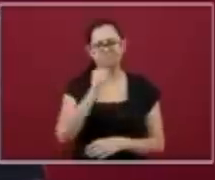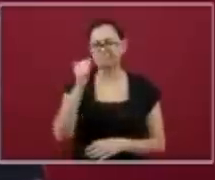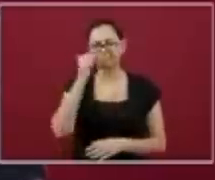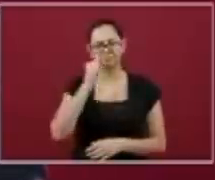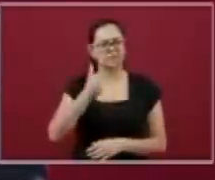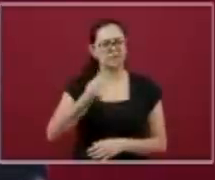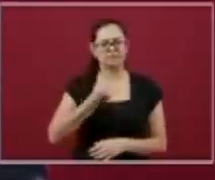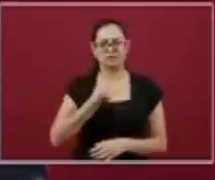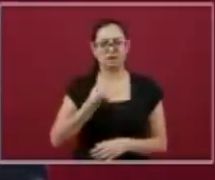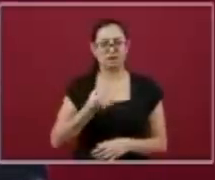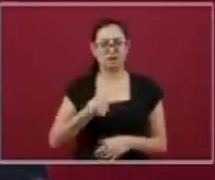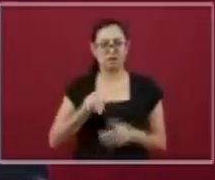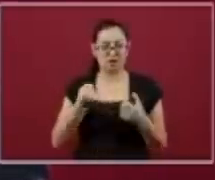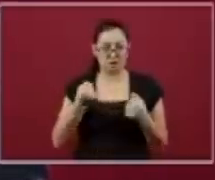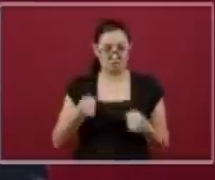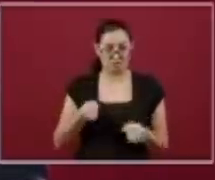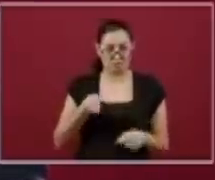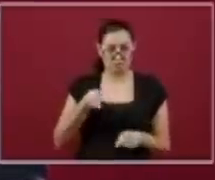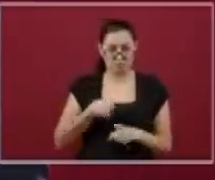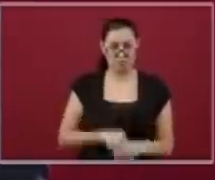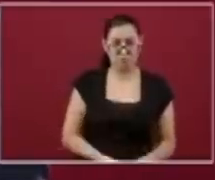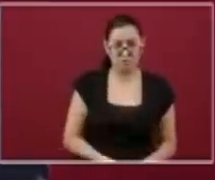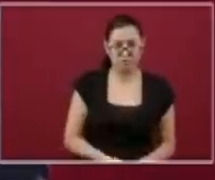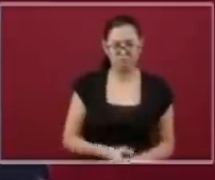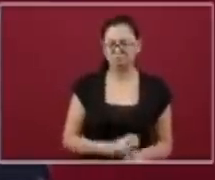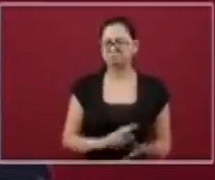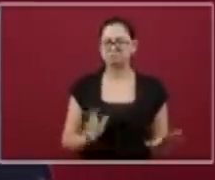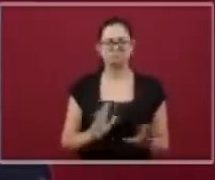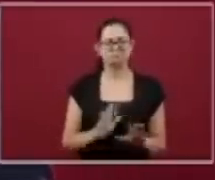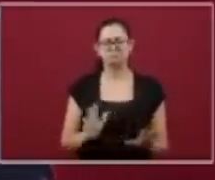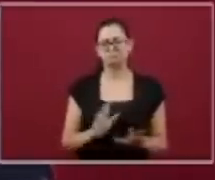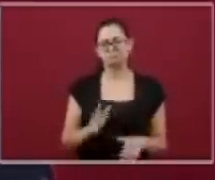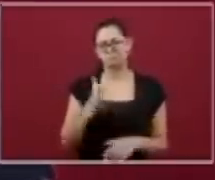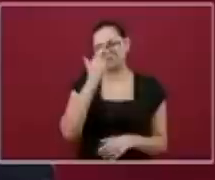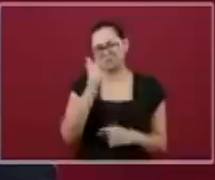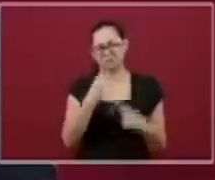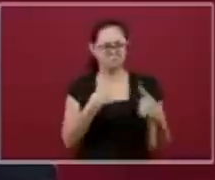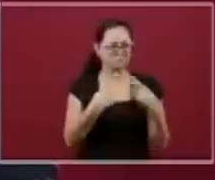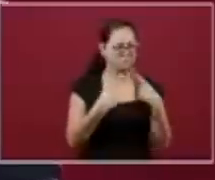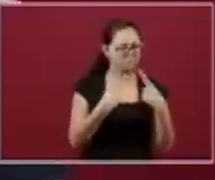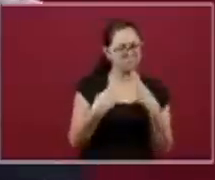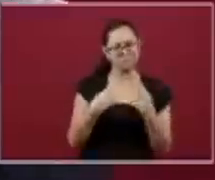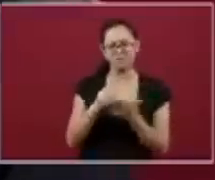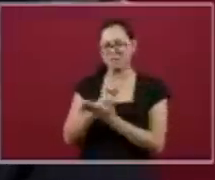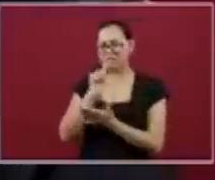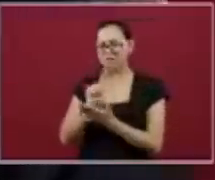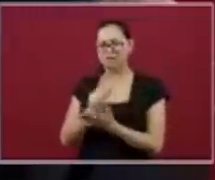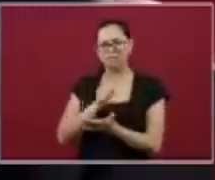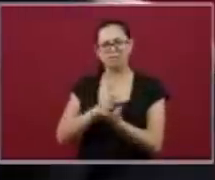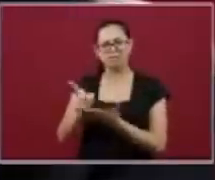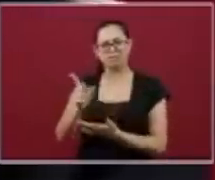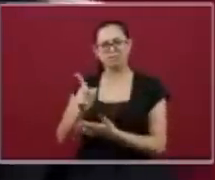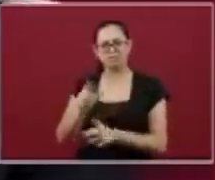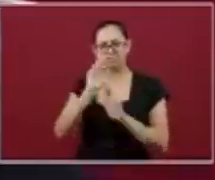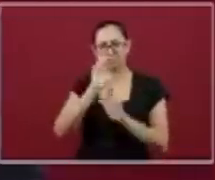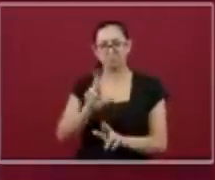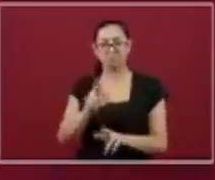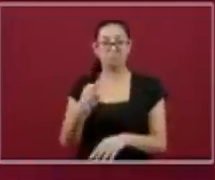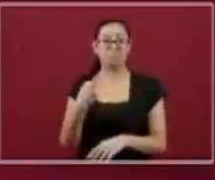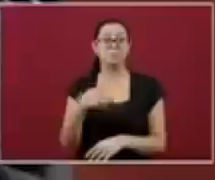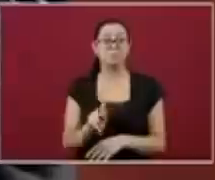Nada por la fuerza, toda por la razón y el derecho, pero el nada por la